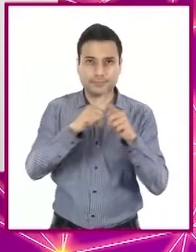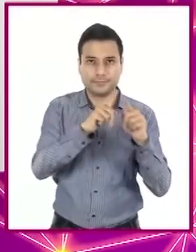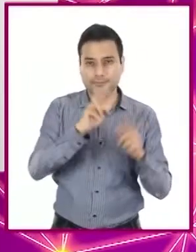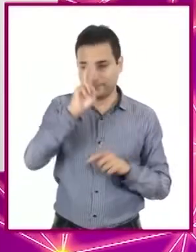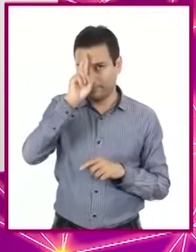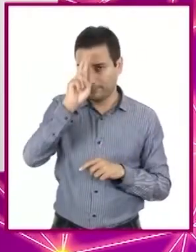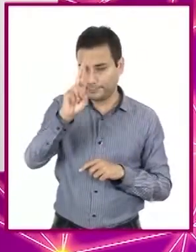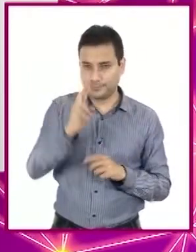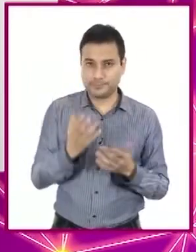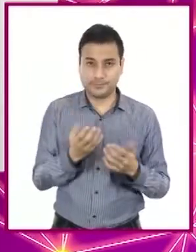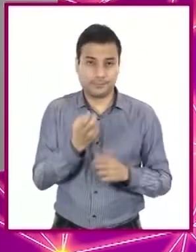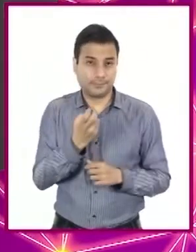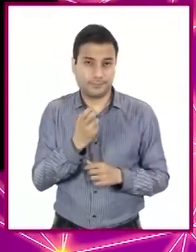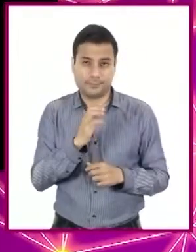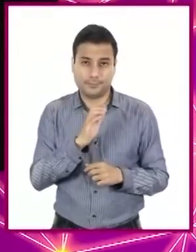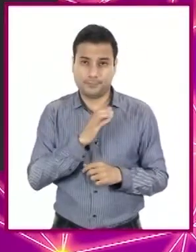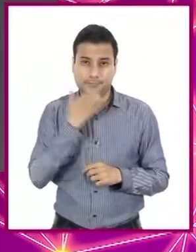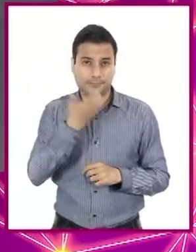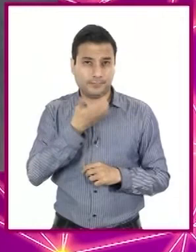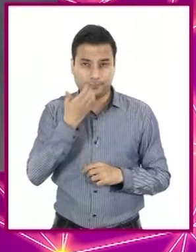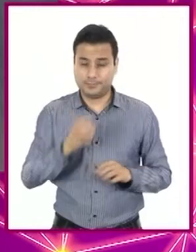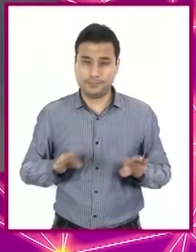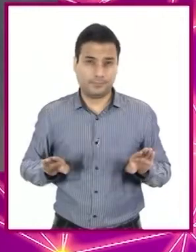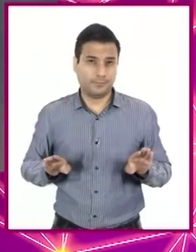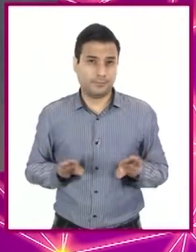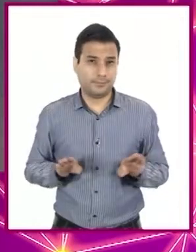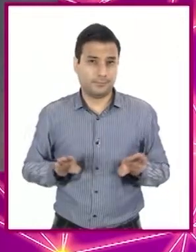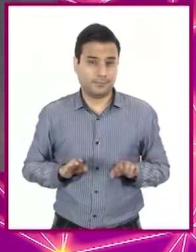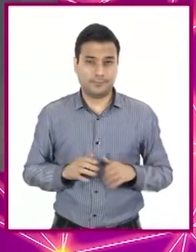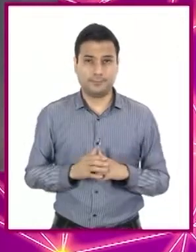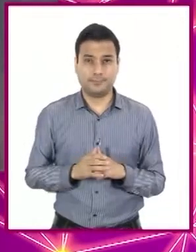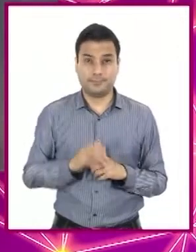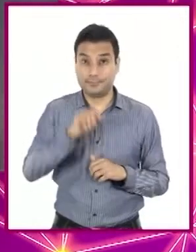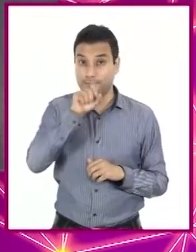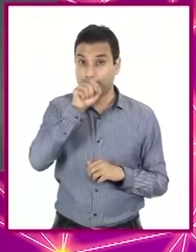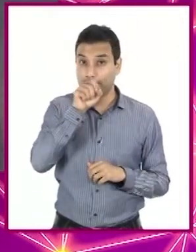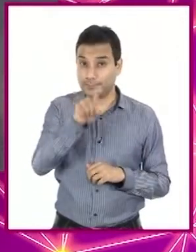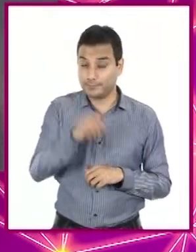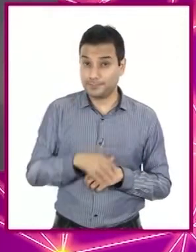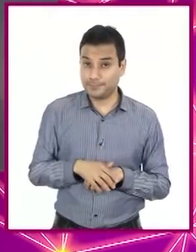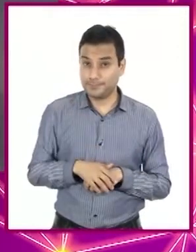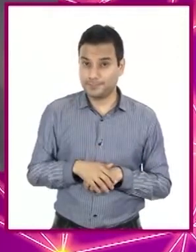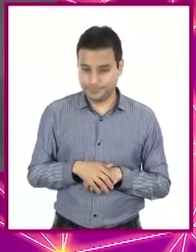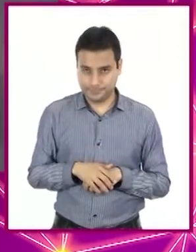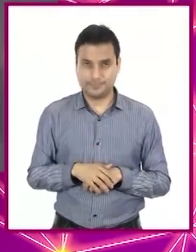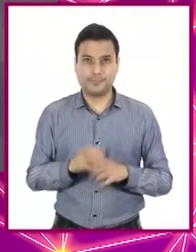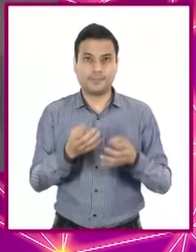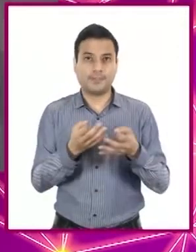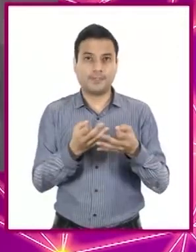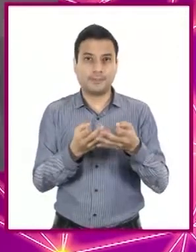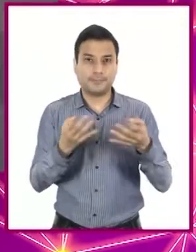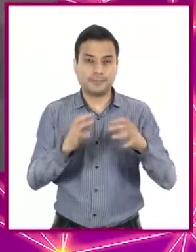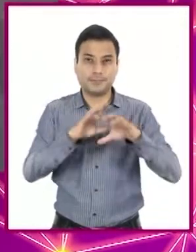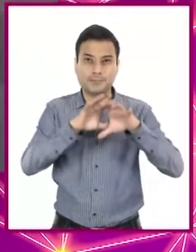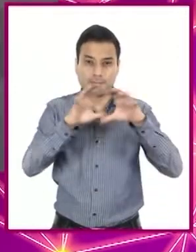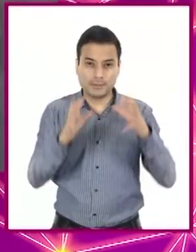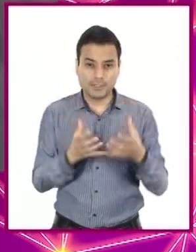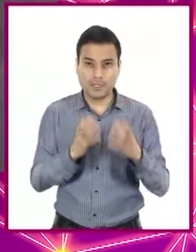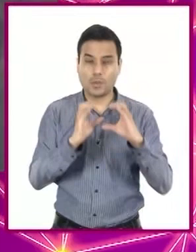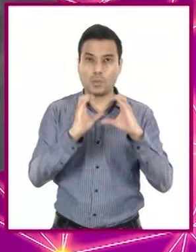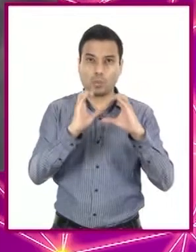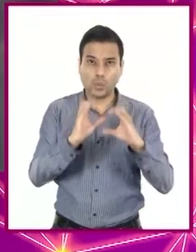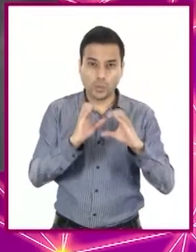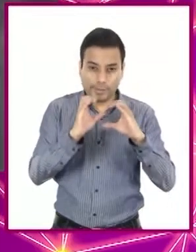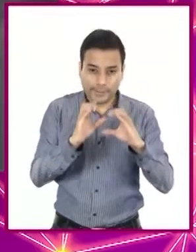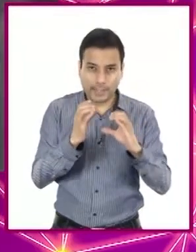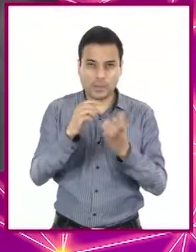característica que tenemos como especie humana. Asimismo, se compromete con el cuidado del planeta y todos los espacios